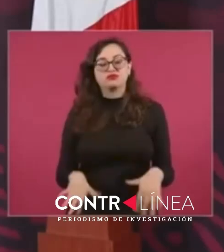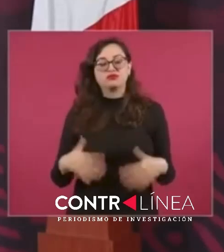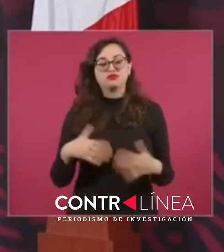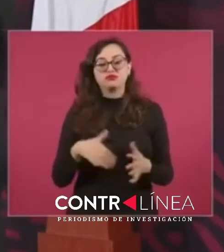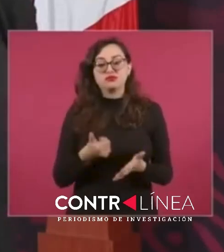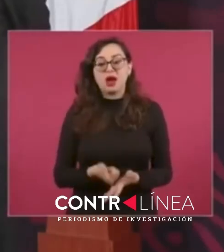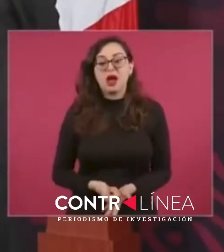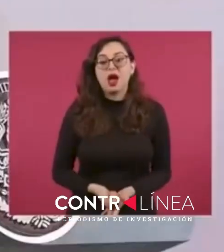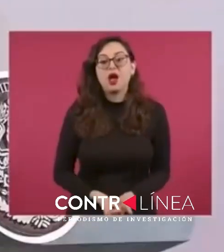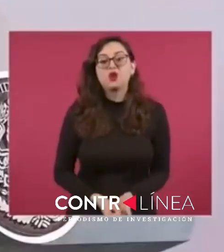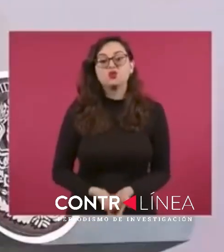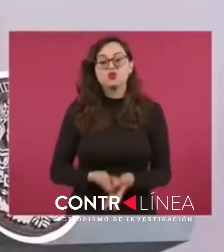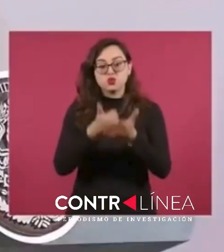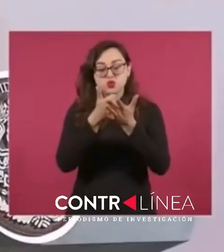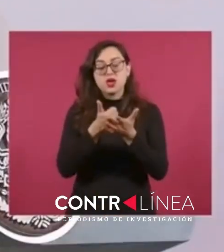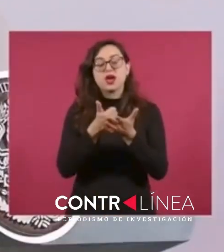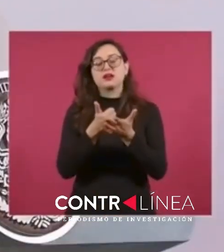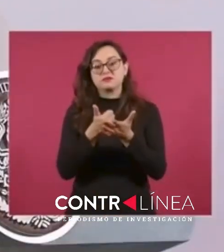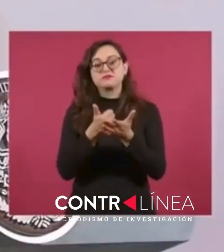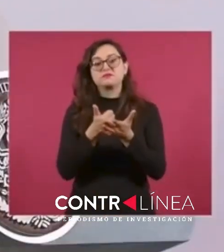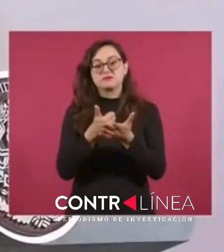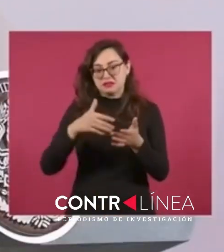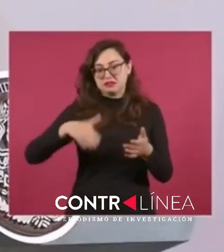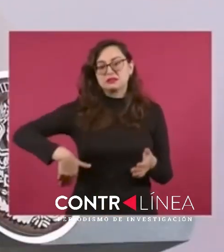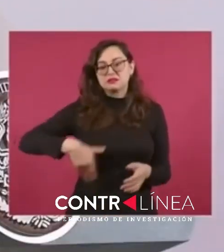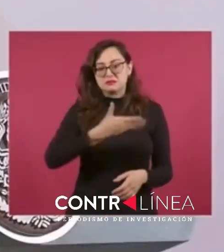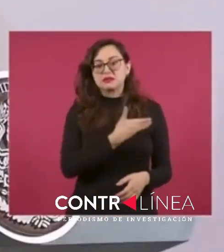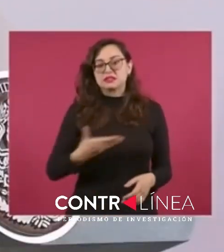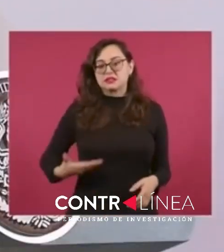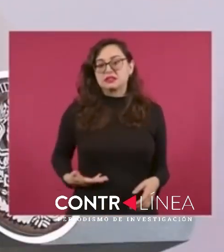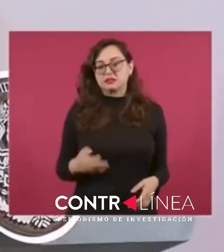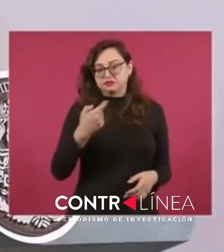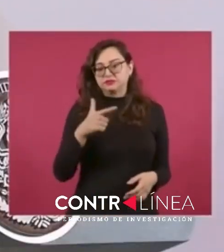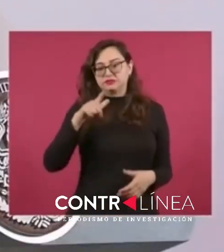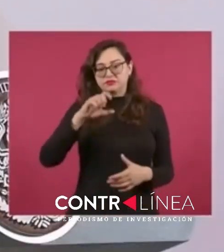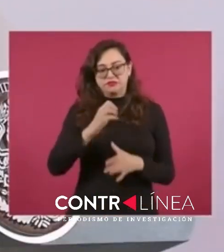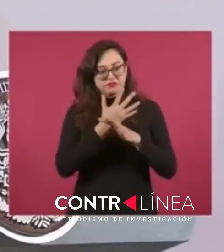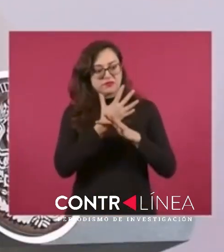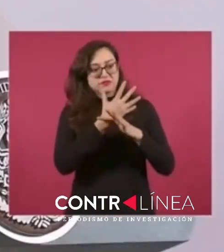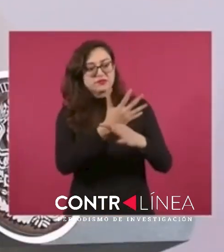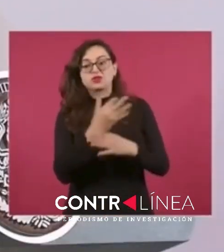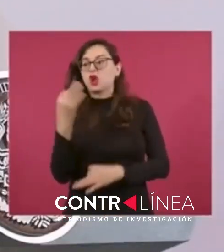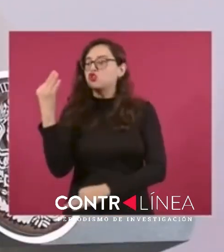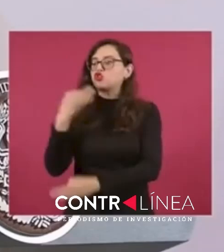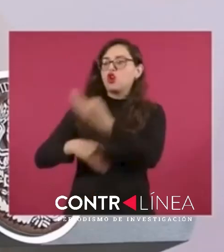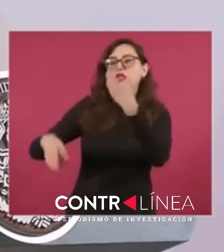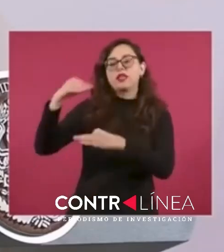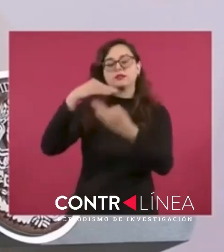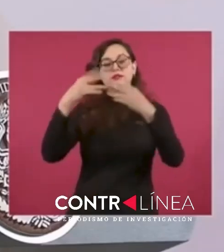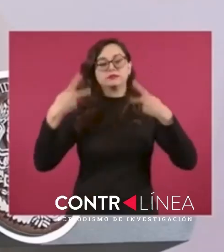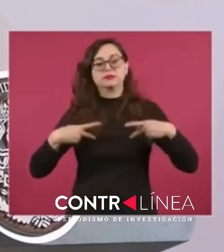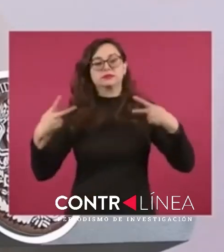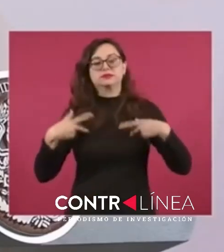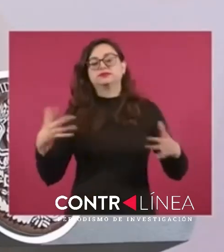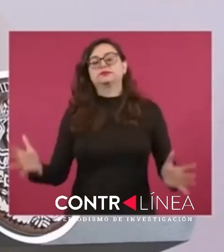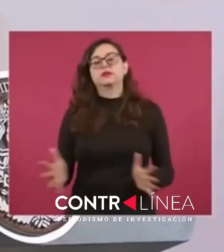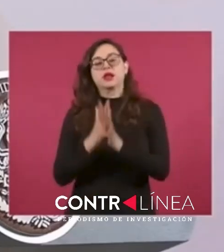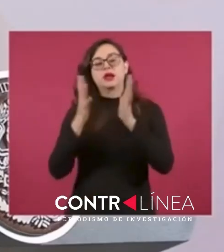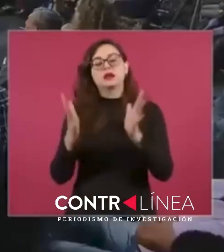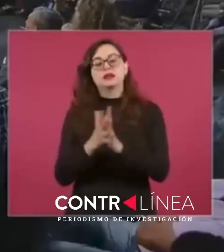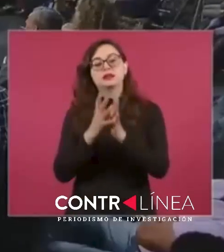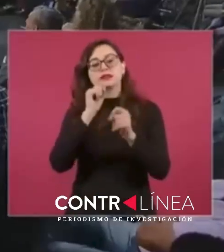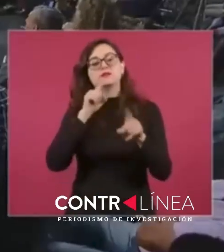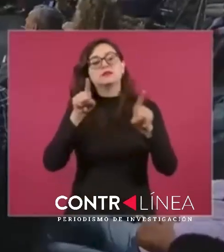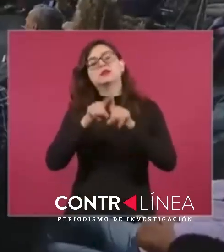de la República, Andrés Manuel López Obrador, que todos los ciudadanos podamos ser un medio de comunicación. O como diría Manuel Castells,